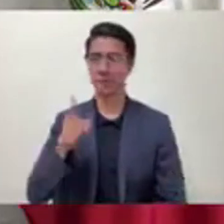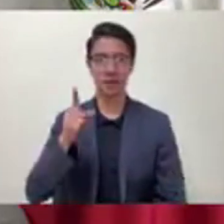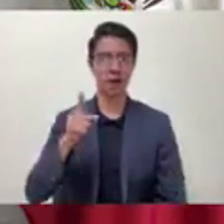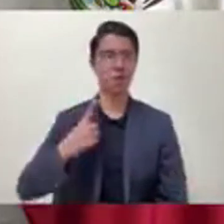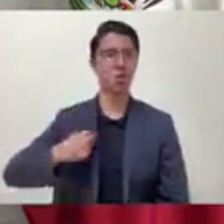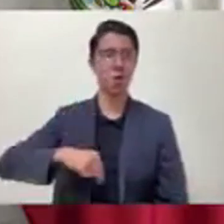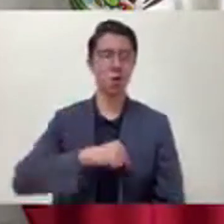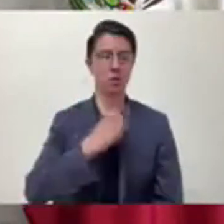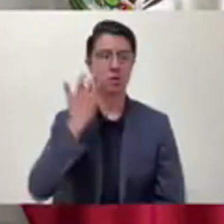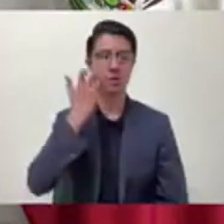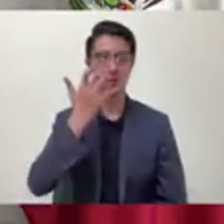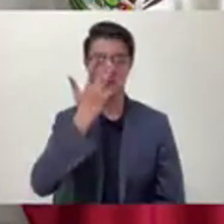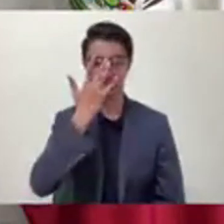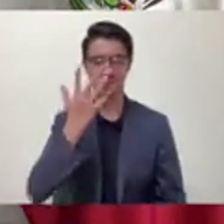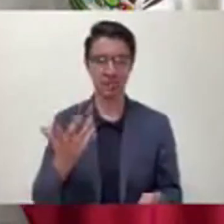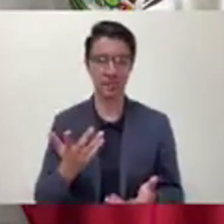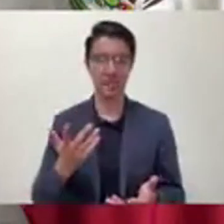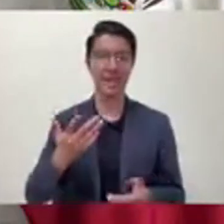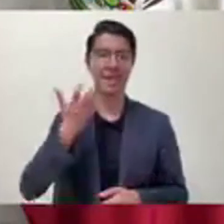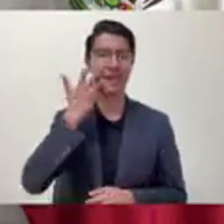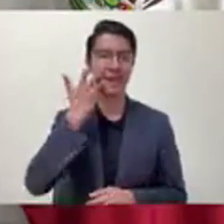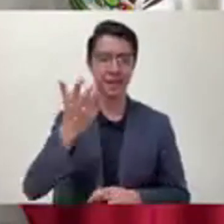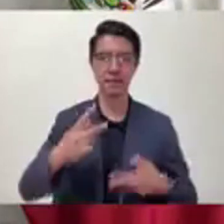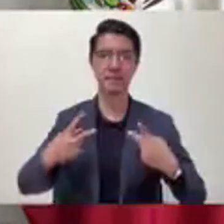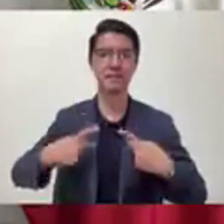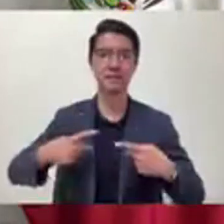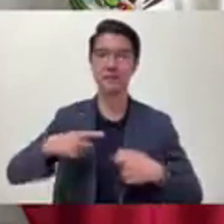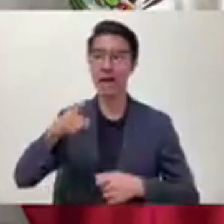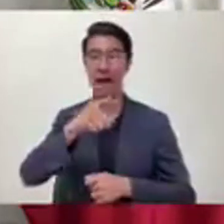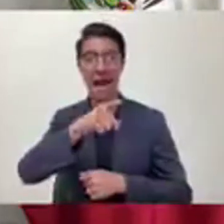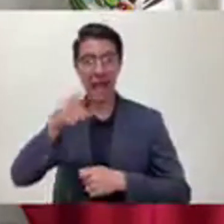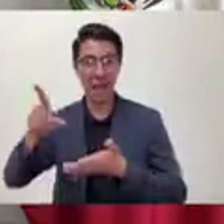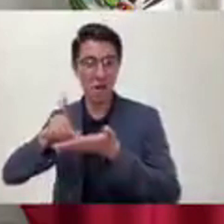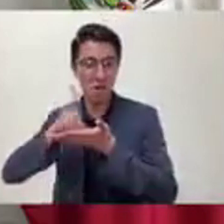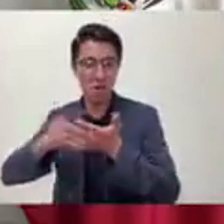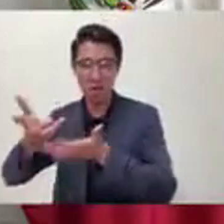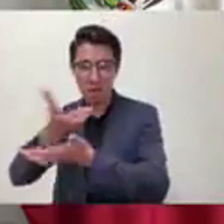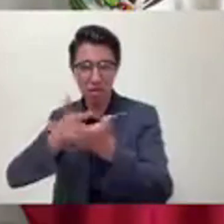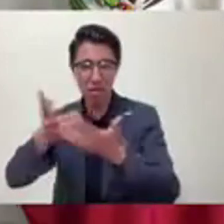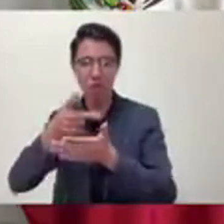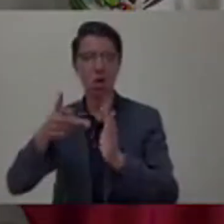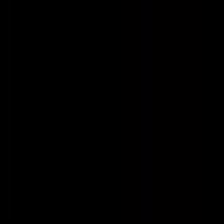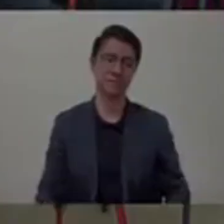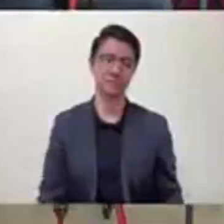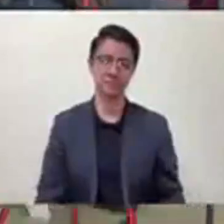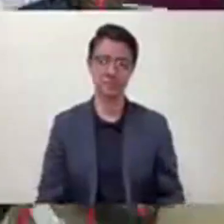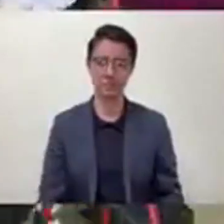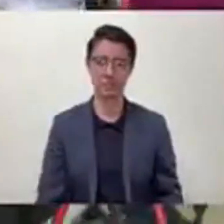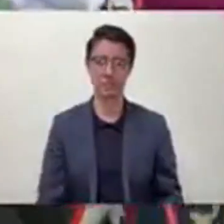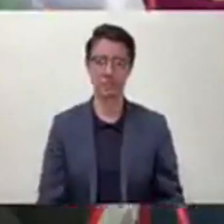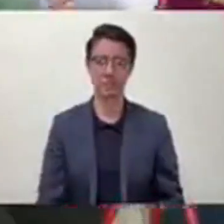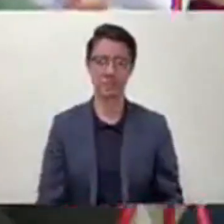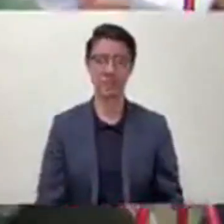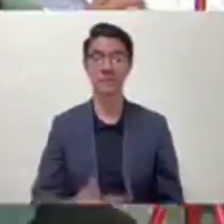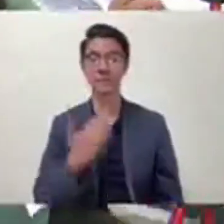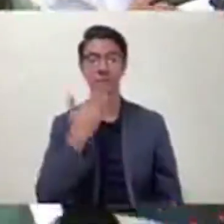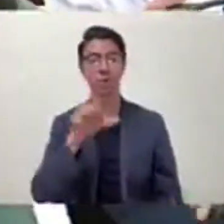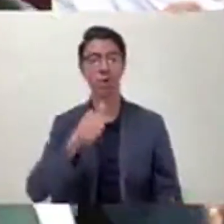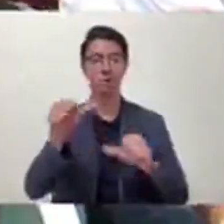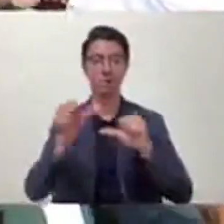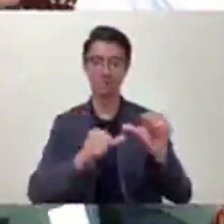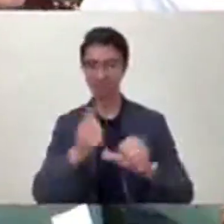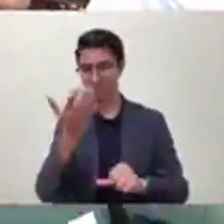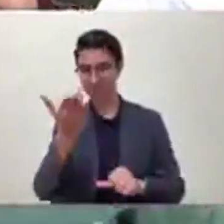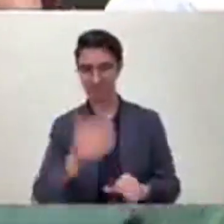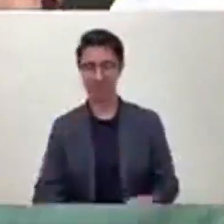es tratar de reintegrar a estas personas tratar de ahora sí ha que rehabilitarlos qué tal